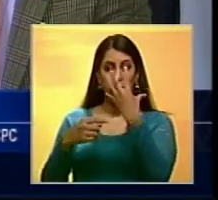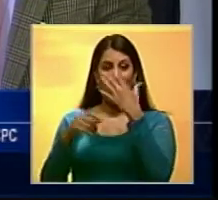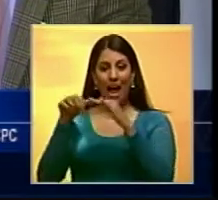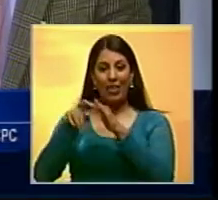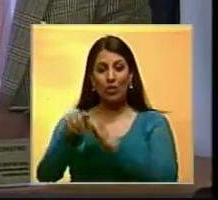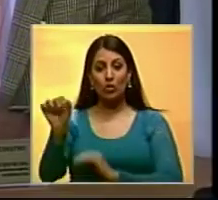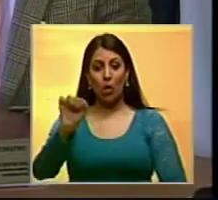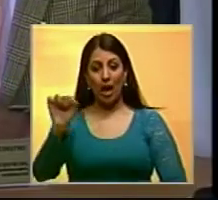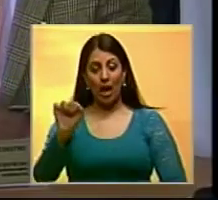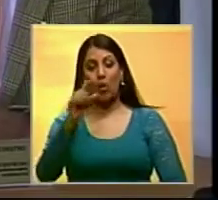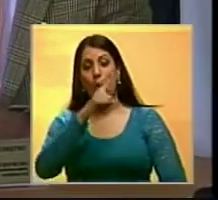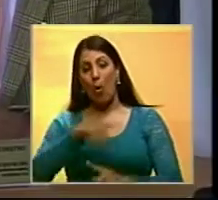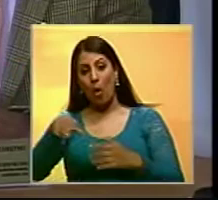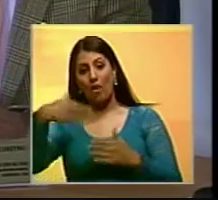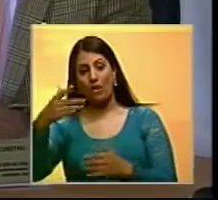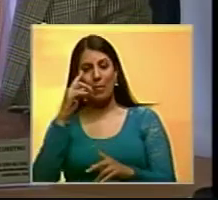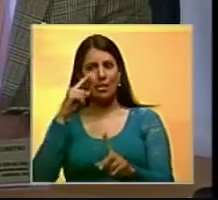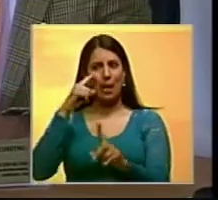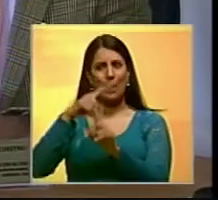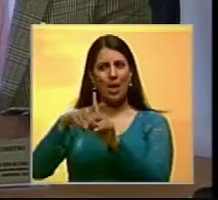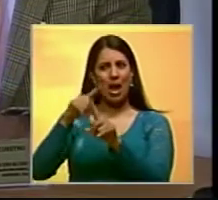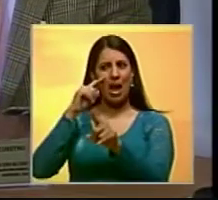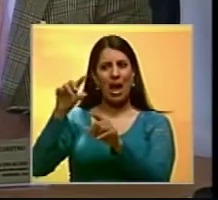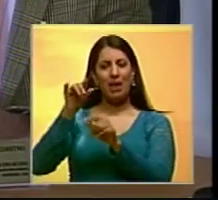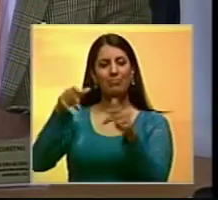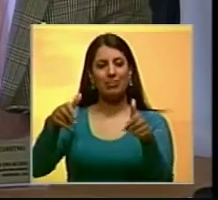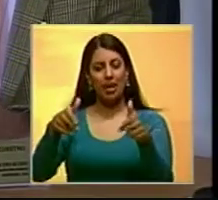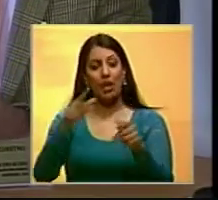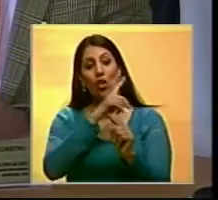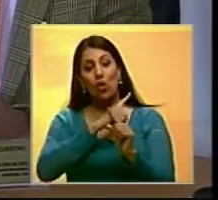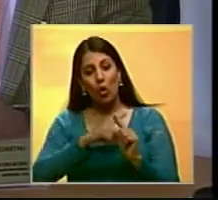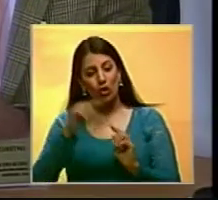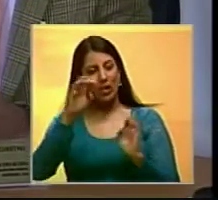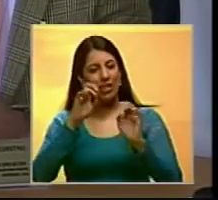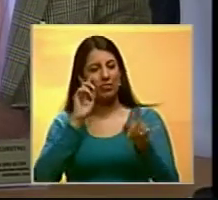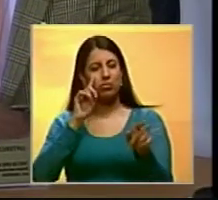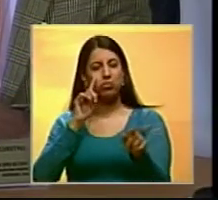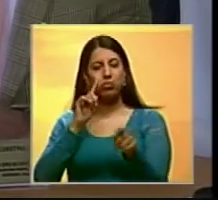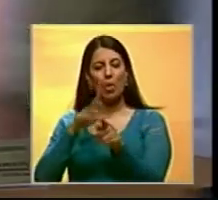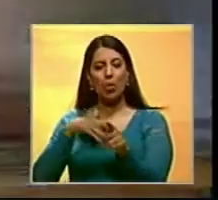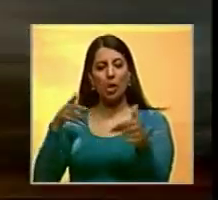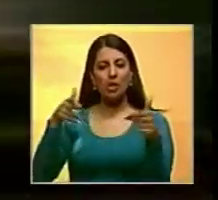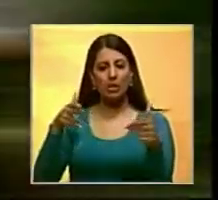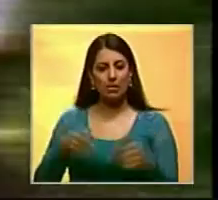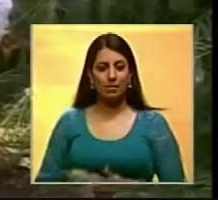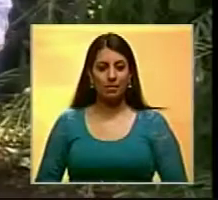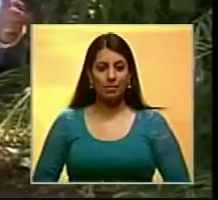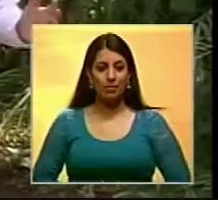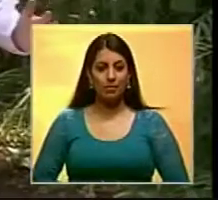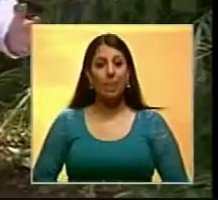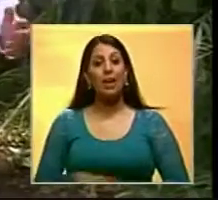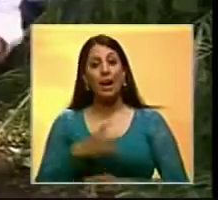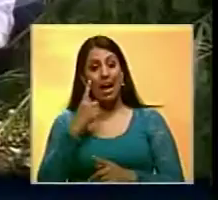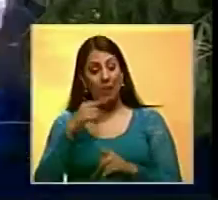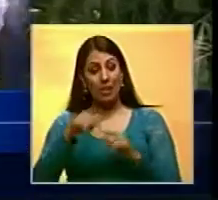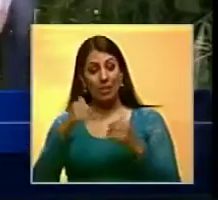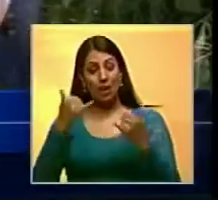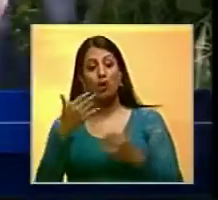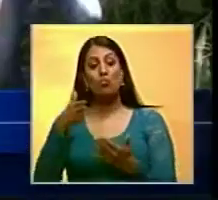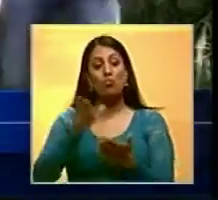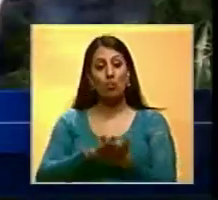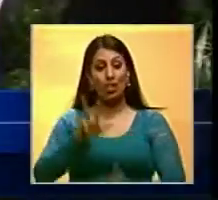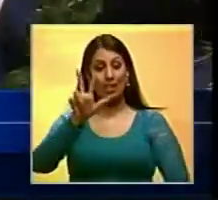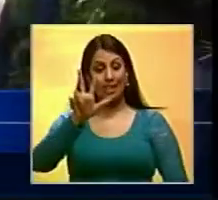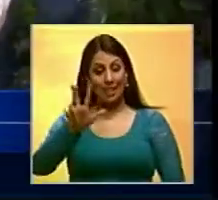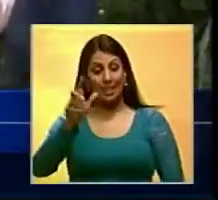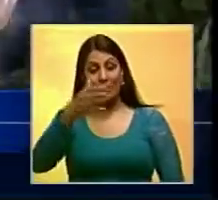del vehículo y los sujetos que están recorriendo esas vías están evaluando a qué víctima pueden abordarse. Aunque en este caso murieron 3